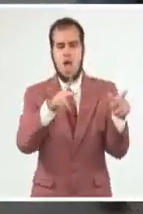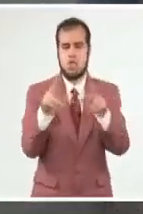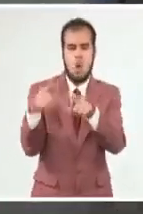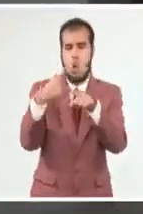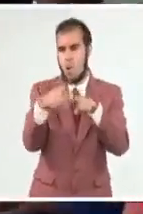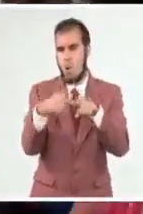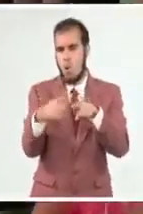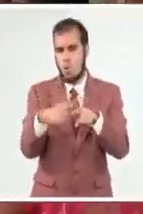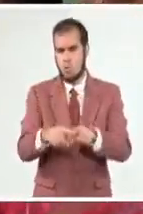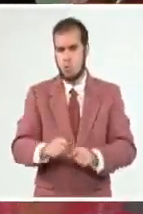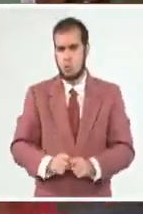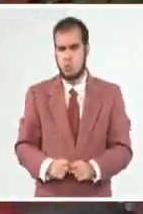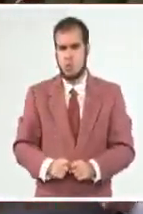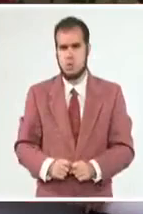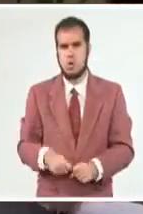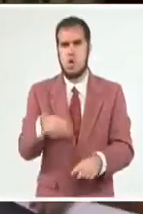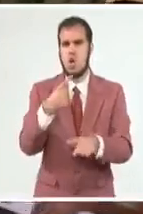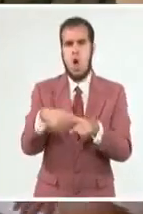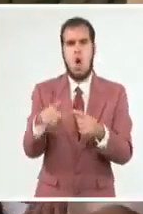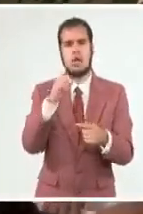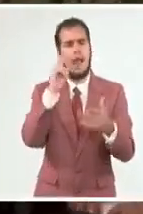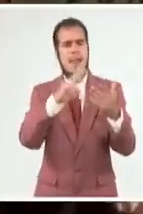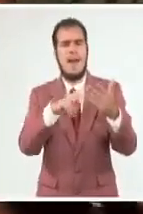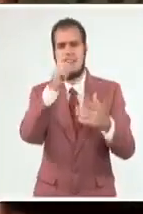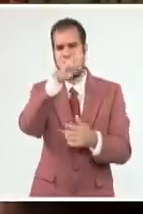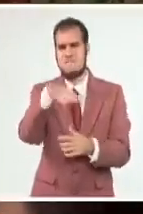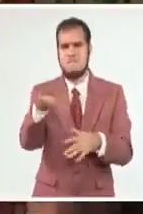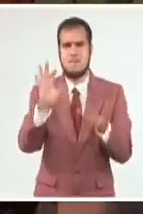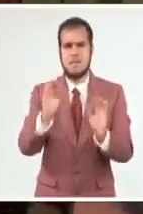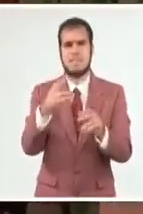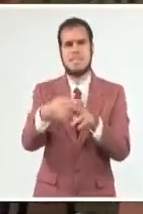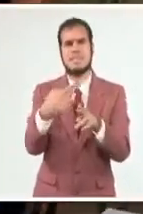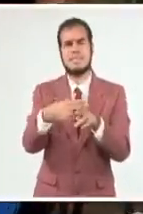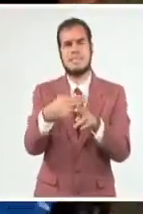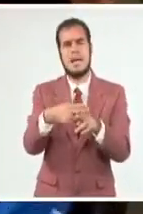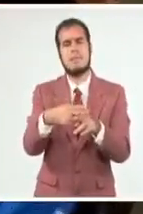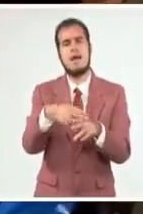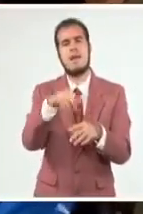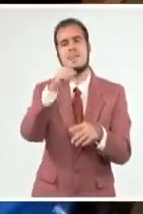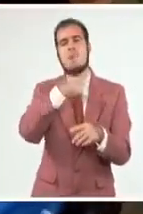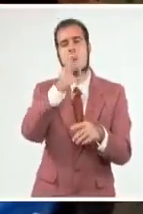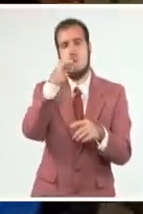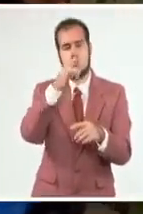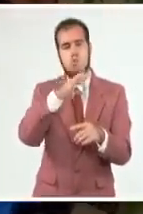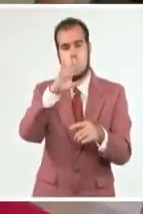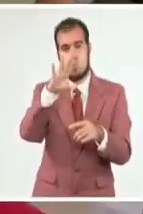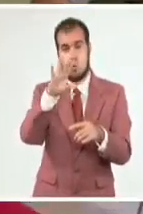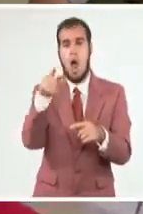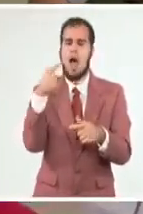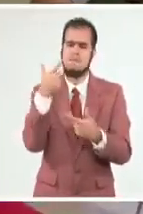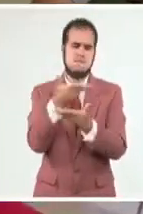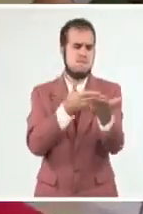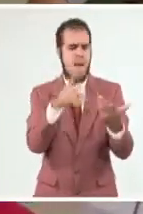Tomás Gutiérrez Alea y el Centro Literario Infantil Leonor Pérez, donde conversó con los niños sobre las